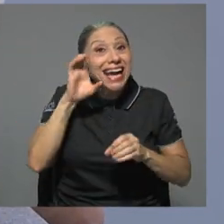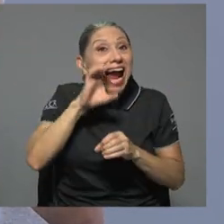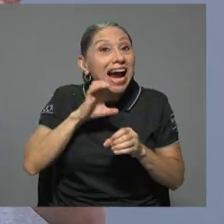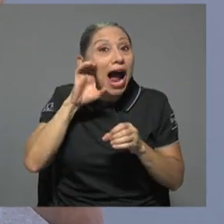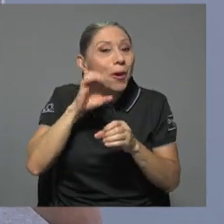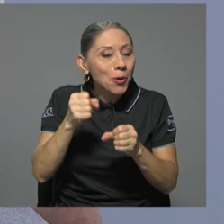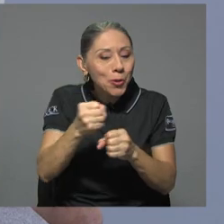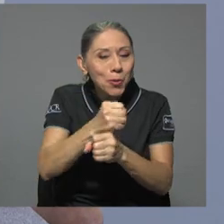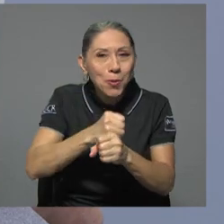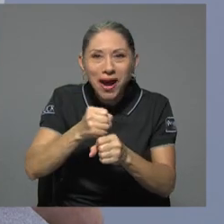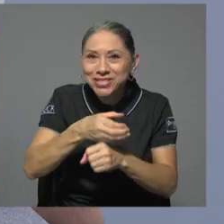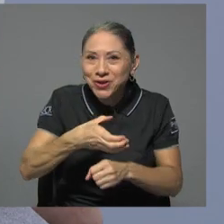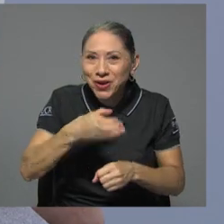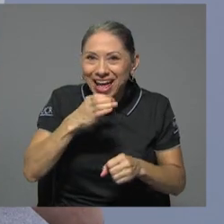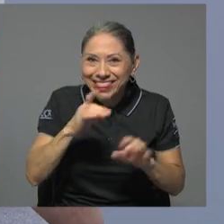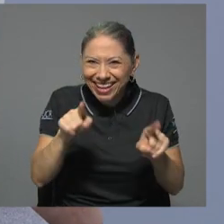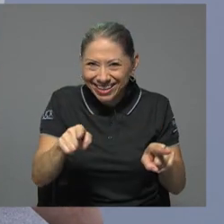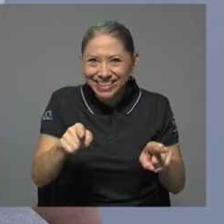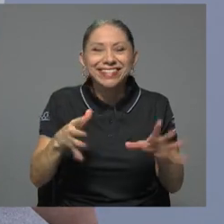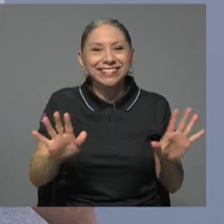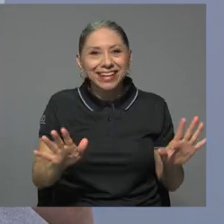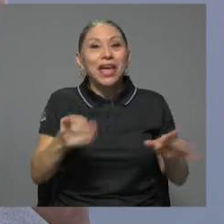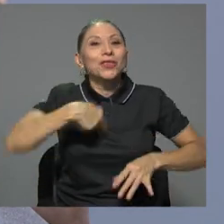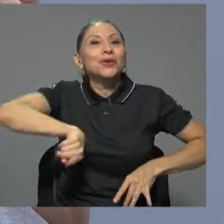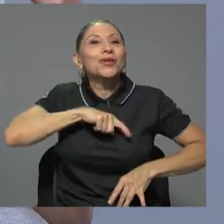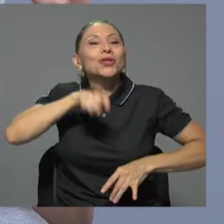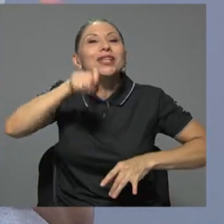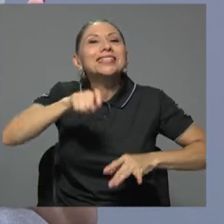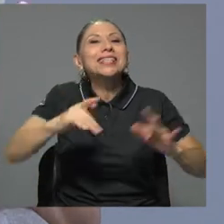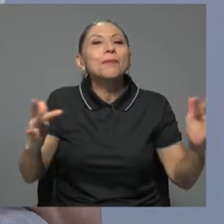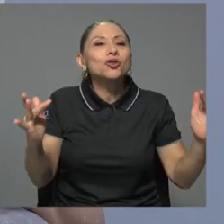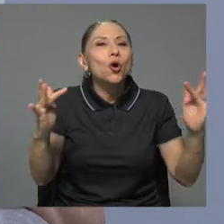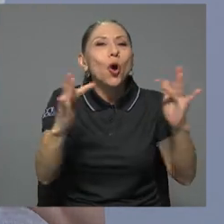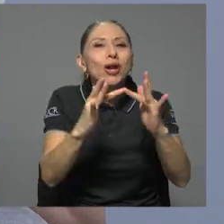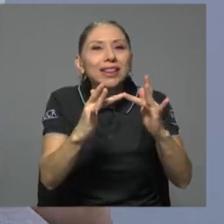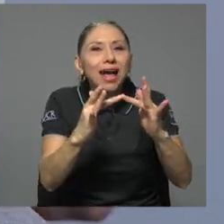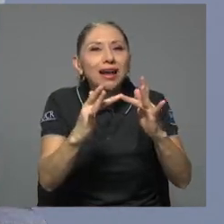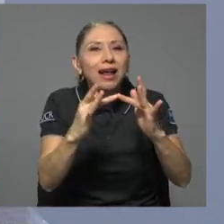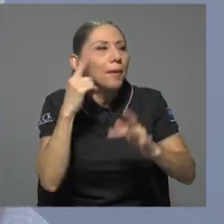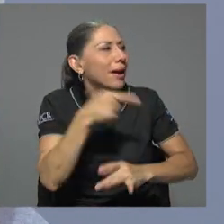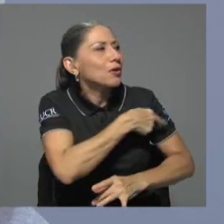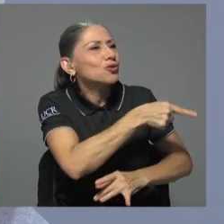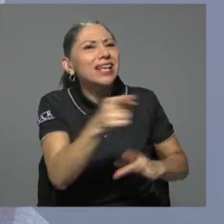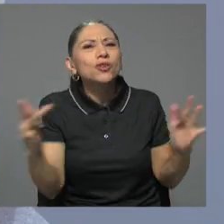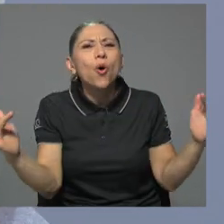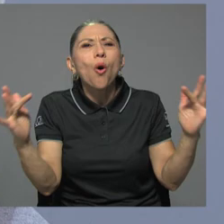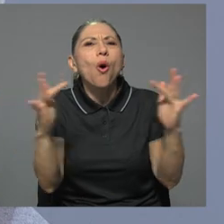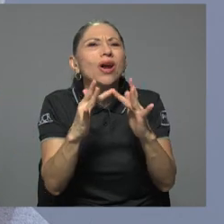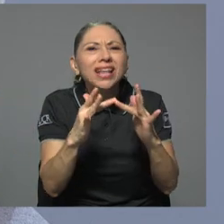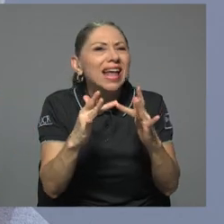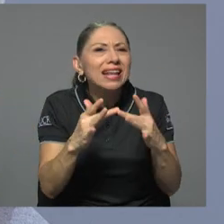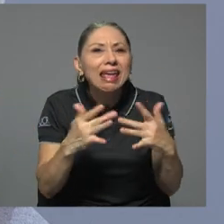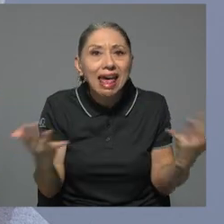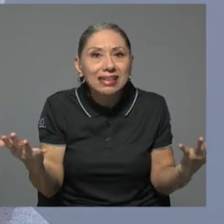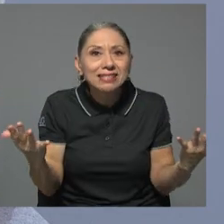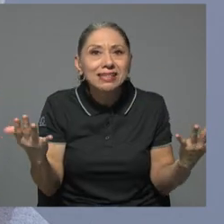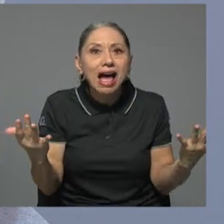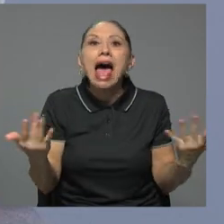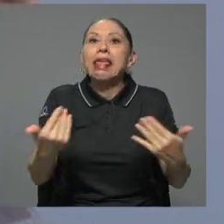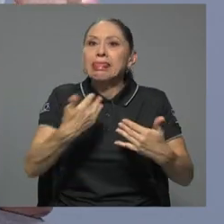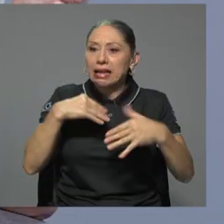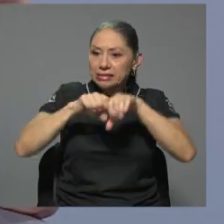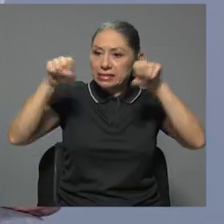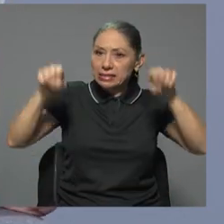ok nosotros necesitamos conectar que es conectar para ustedes se ha de llevar la infraestructura necesaria